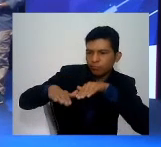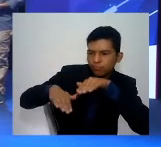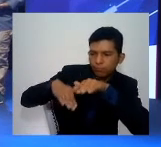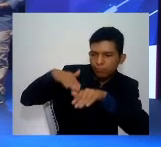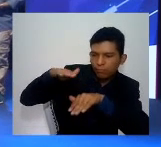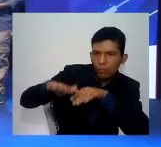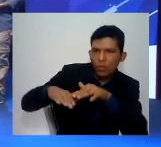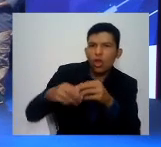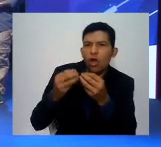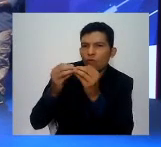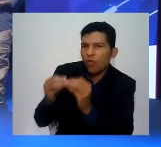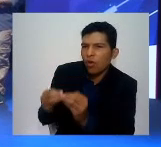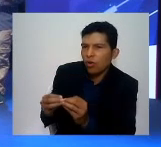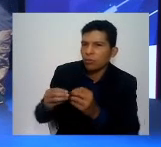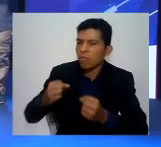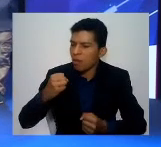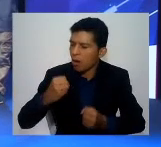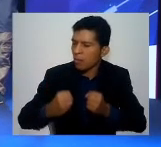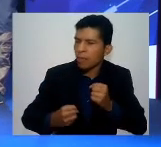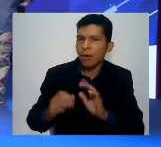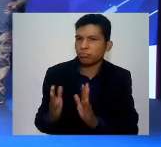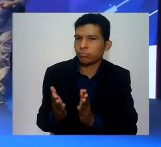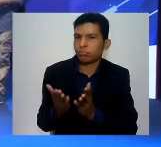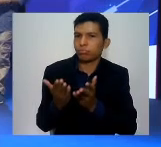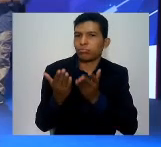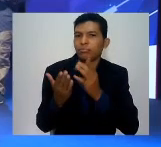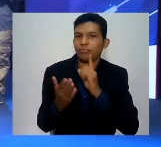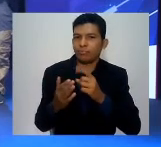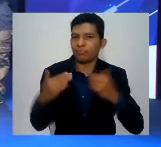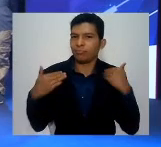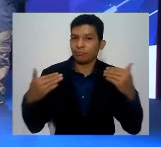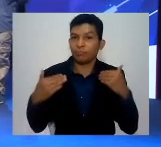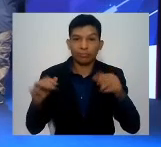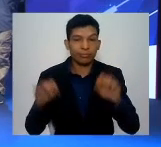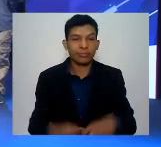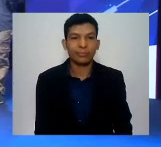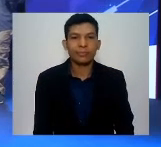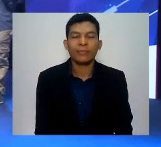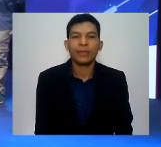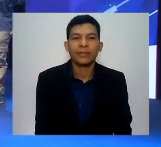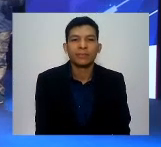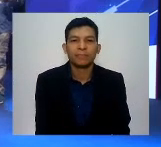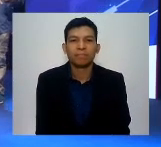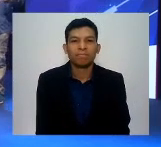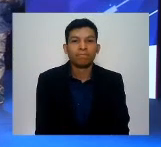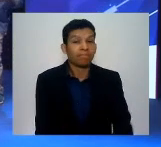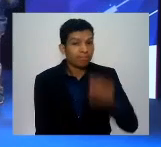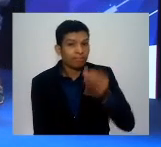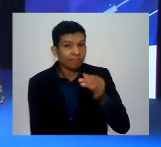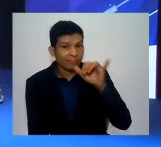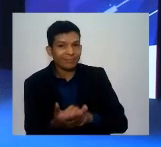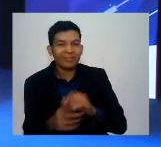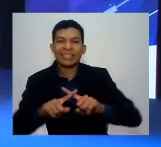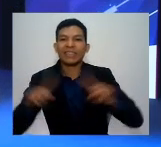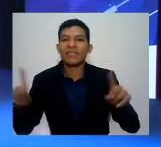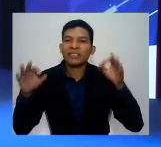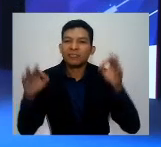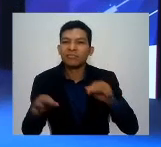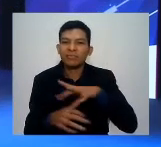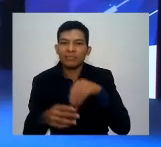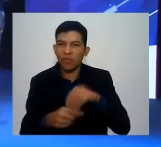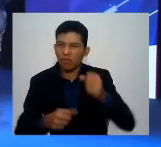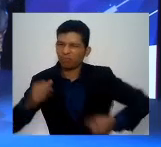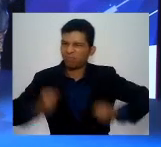que dan el photo finish, están todas conectados. Y como está todo conectado, la medición de esos tiempos de los corredores es